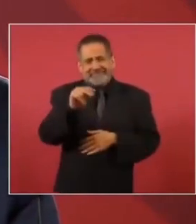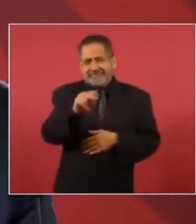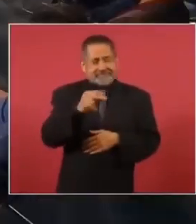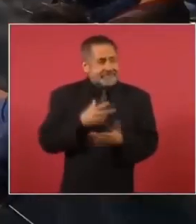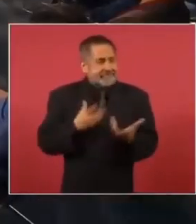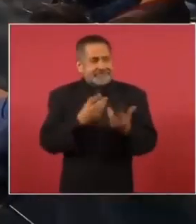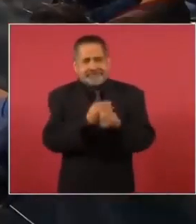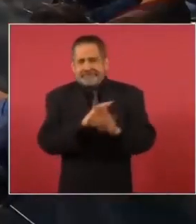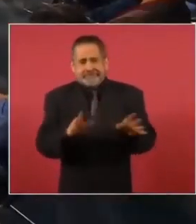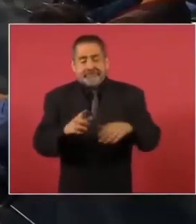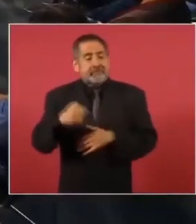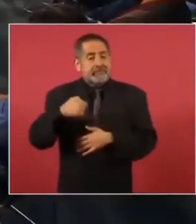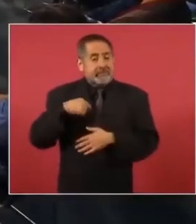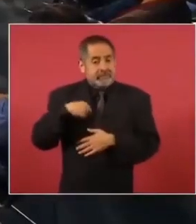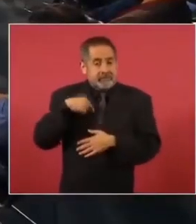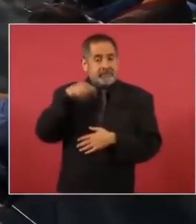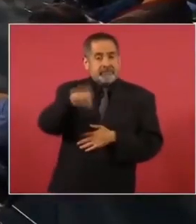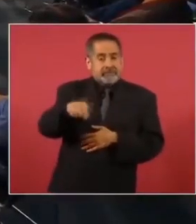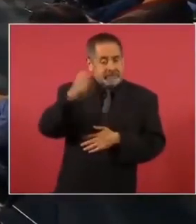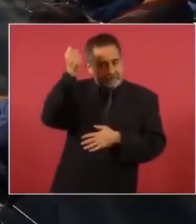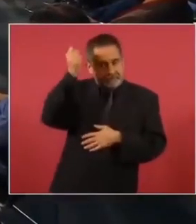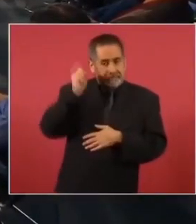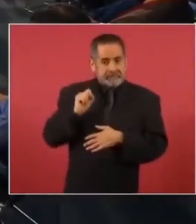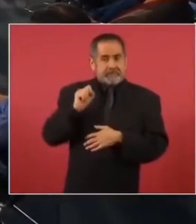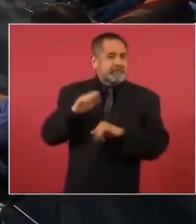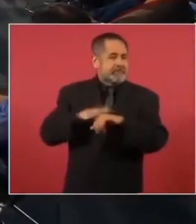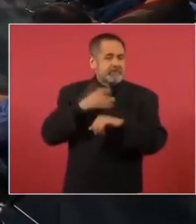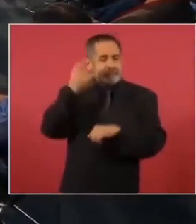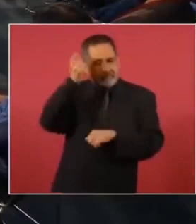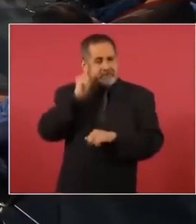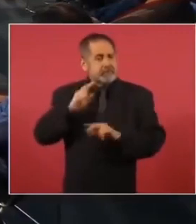voy a Sinaloa porque es un estado